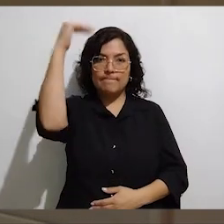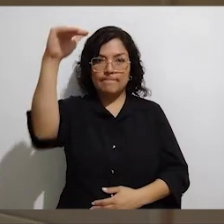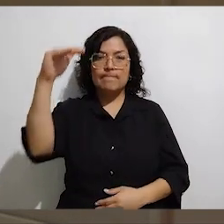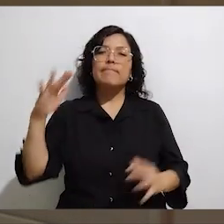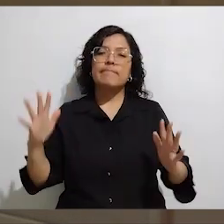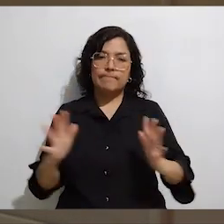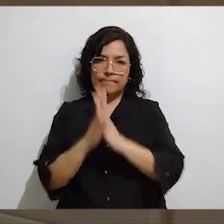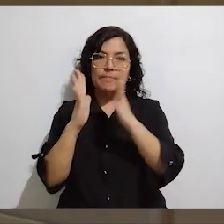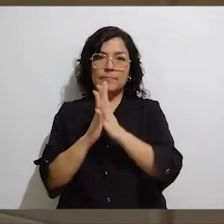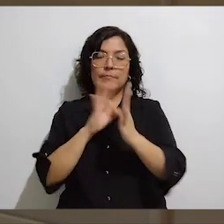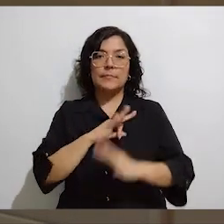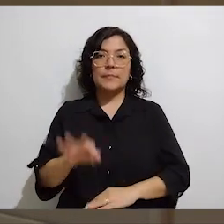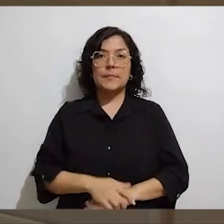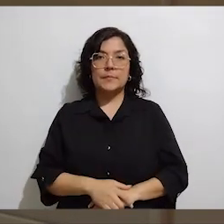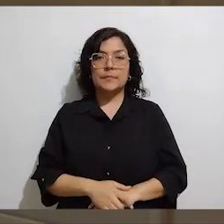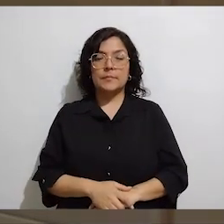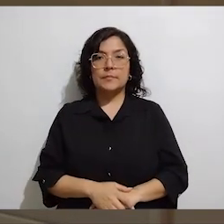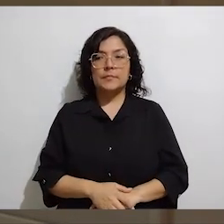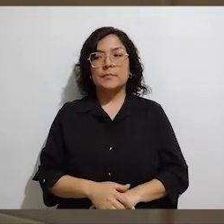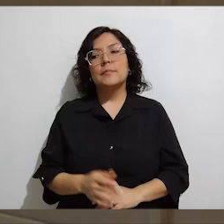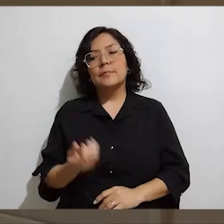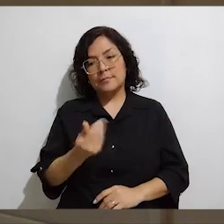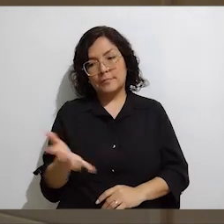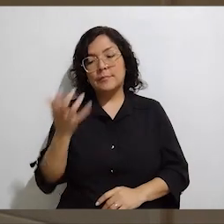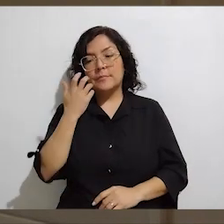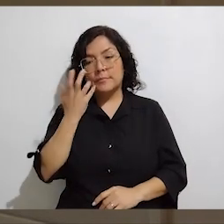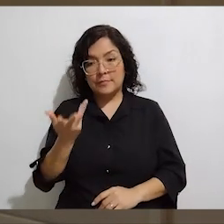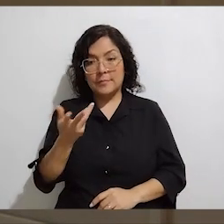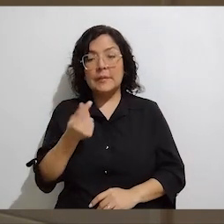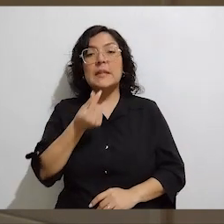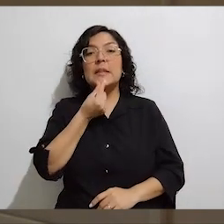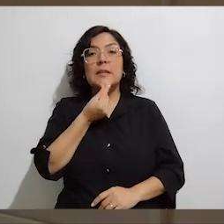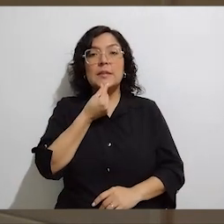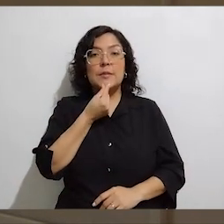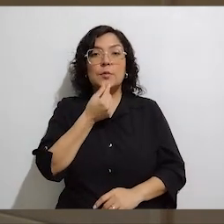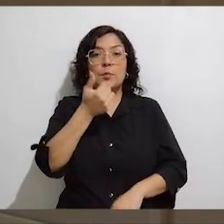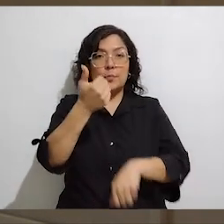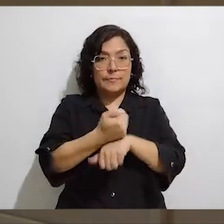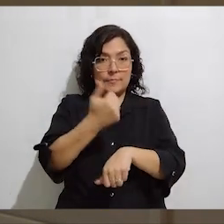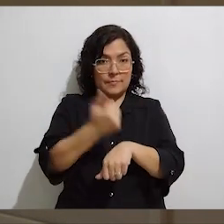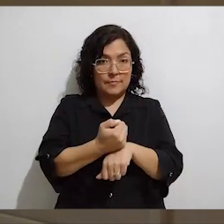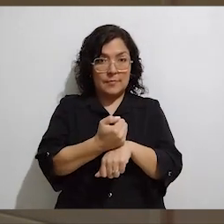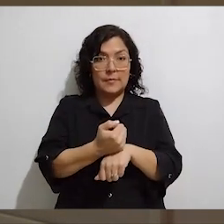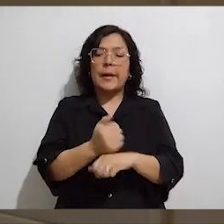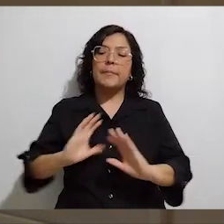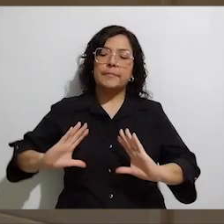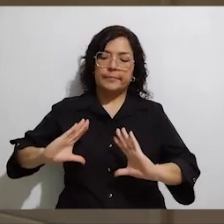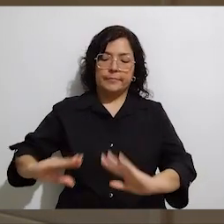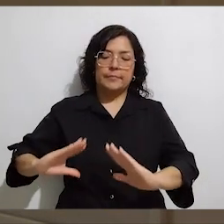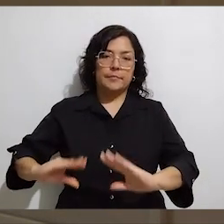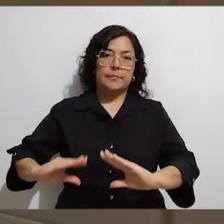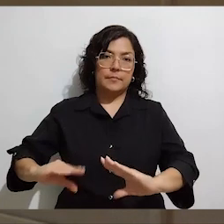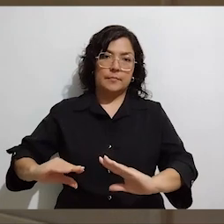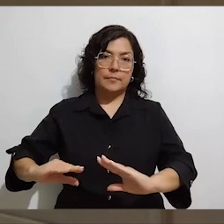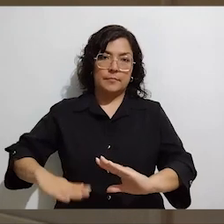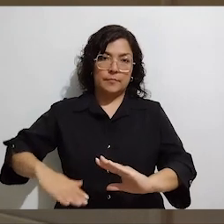Entonces, yo les decía, la mejor forma de empezar a construir ciudadanía empieza desde la educación primaria, debe reforzarse naturalmente durante la